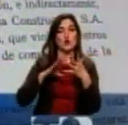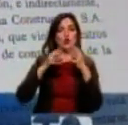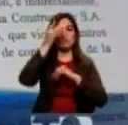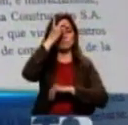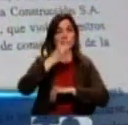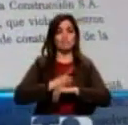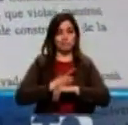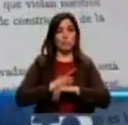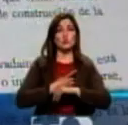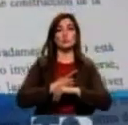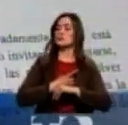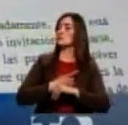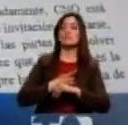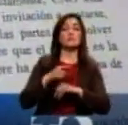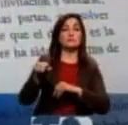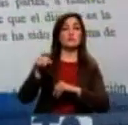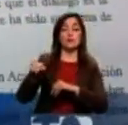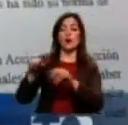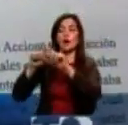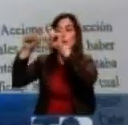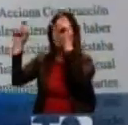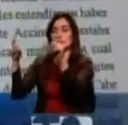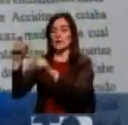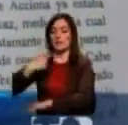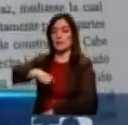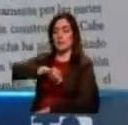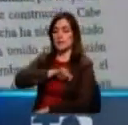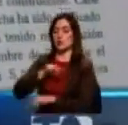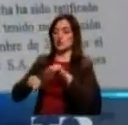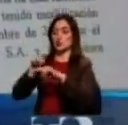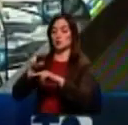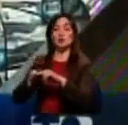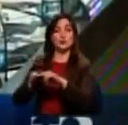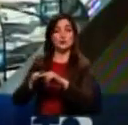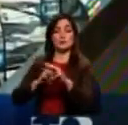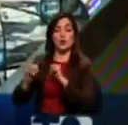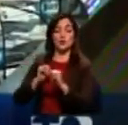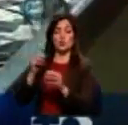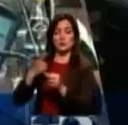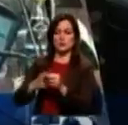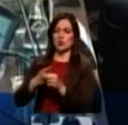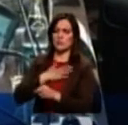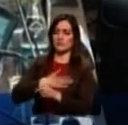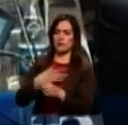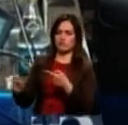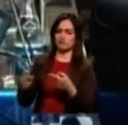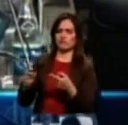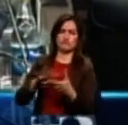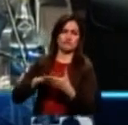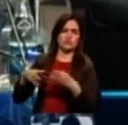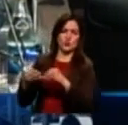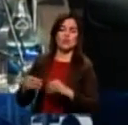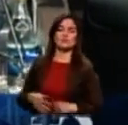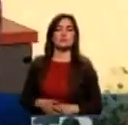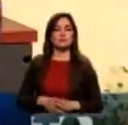al consorcio acciona odebrecht que construye la línea 1 del metro de quito a resolver lo más pronto posible la disputa accionarial